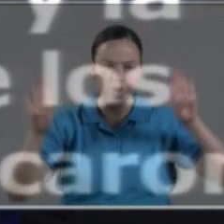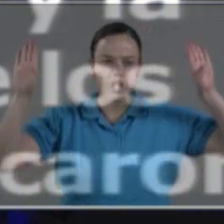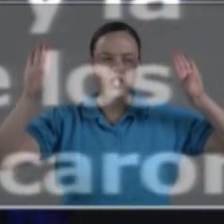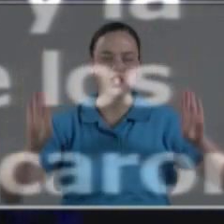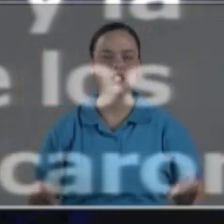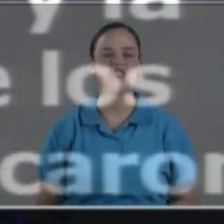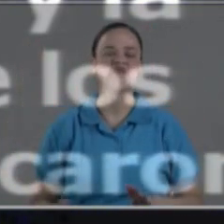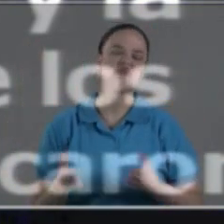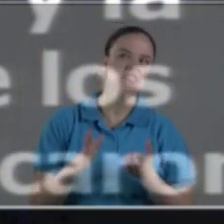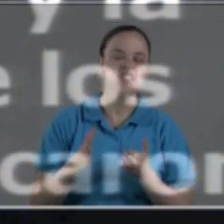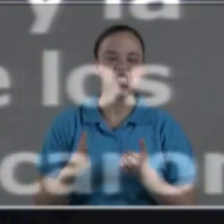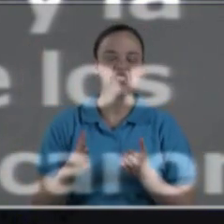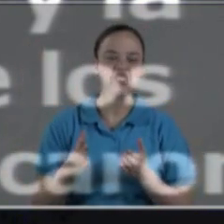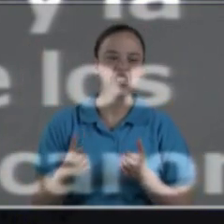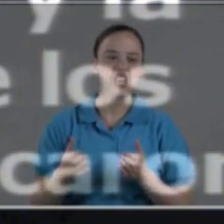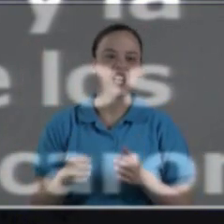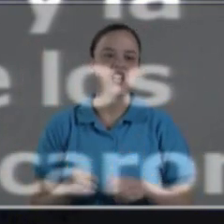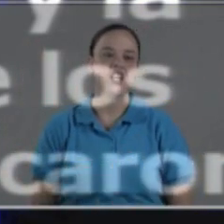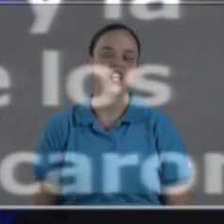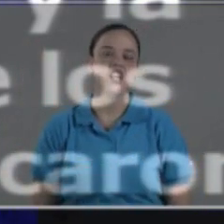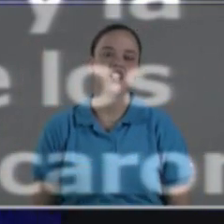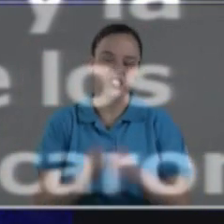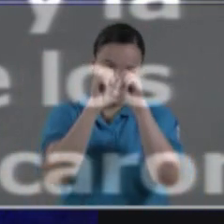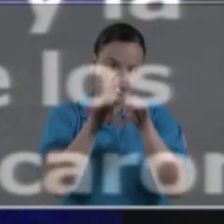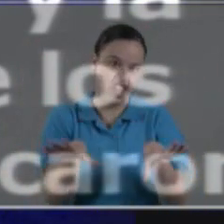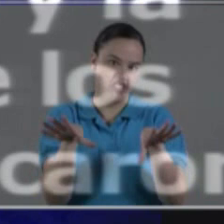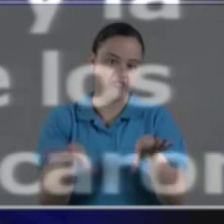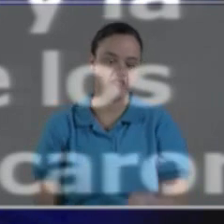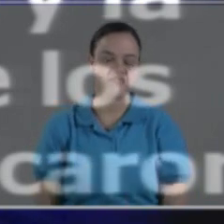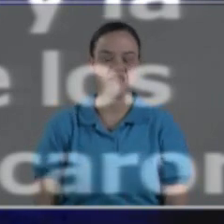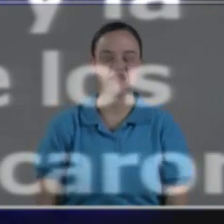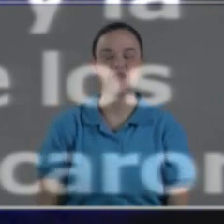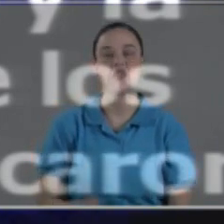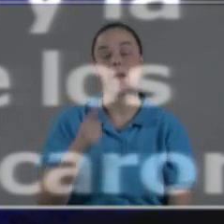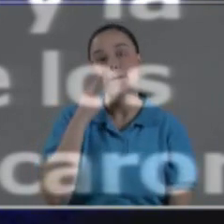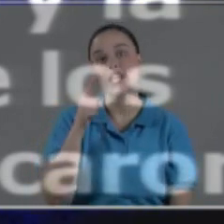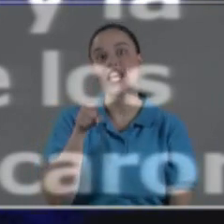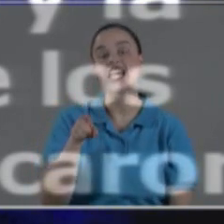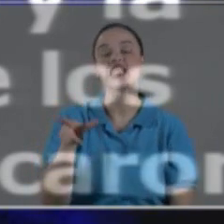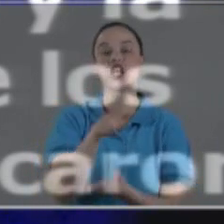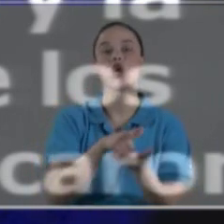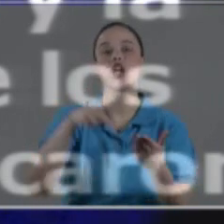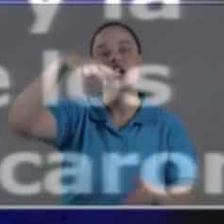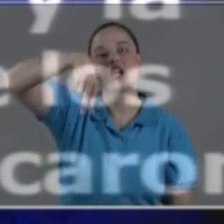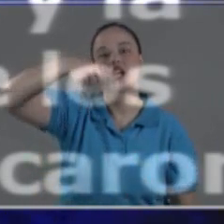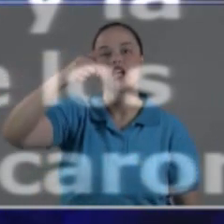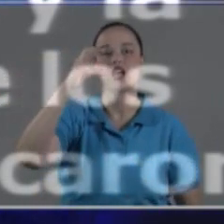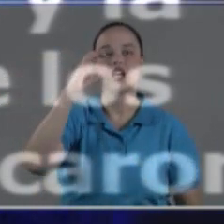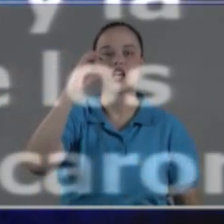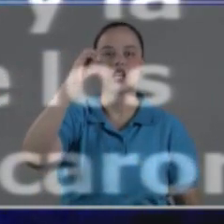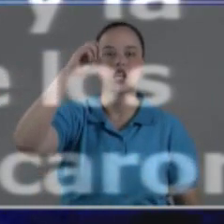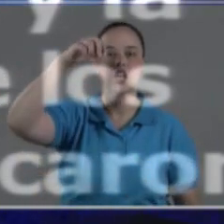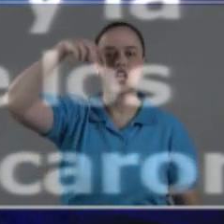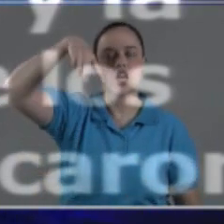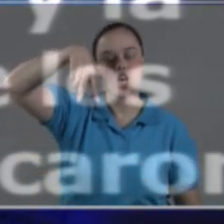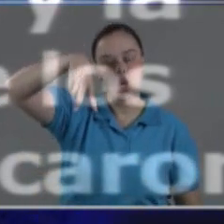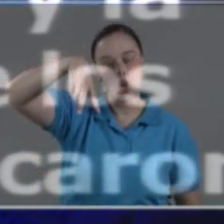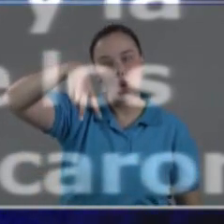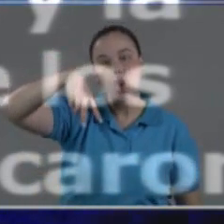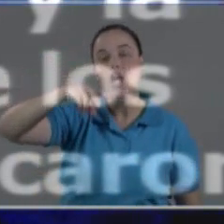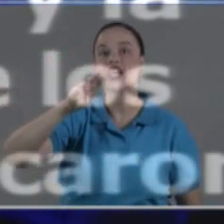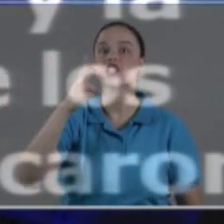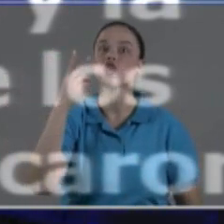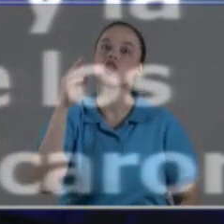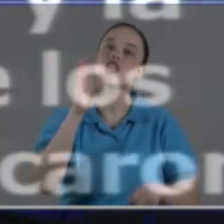Híjole hermano aquí aquí fíjese Pues esta era en acón esta parece reportado aquí en segundo de